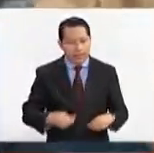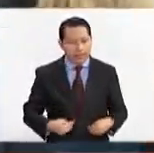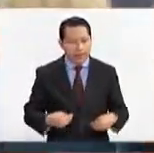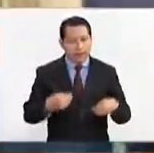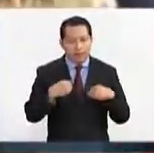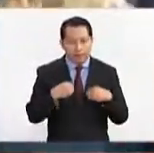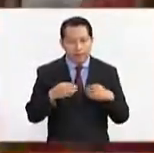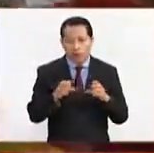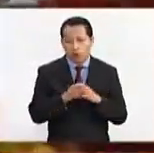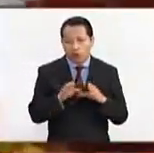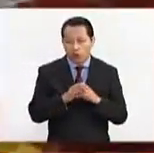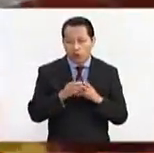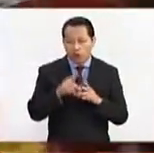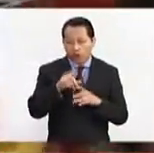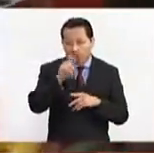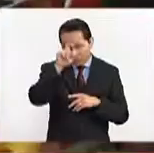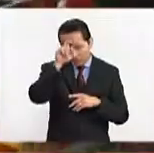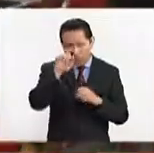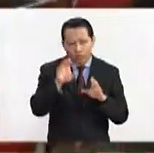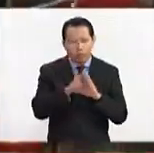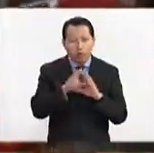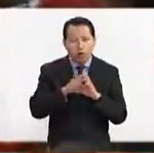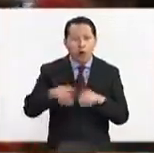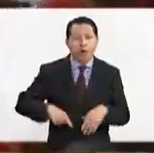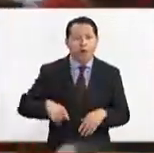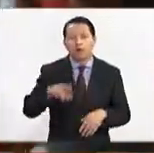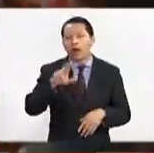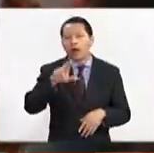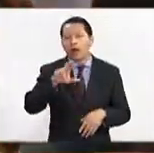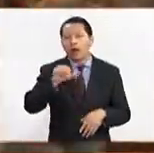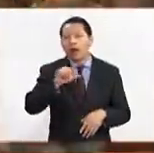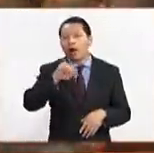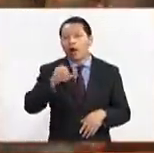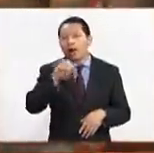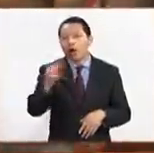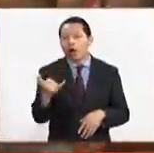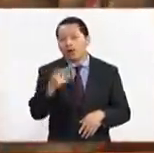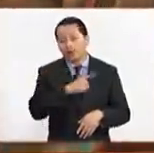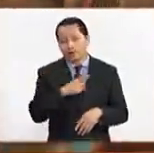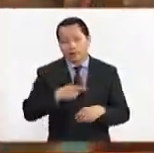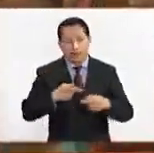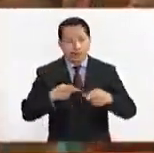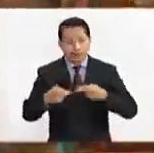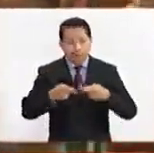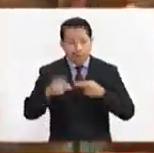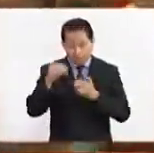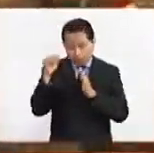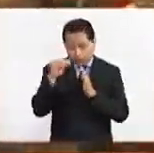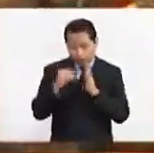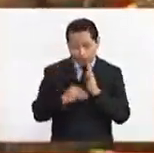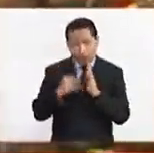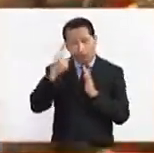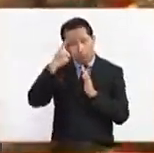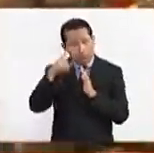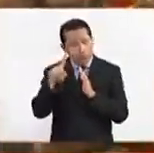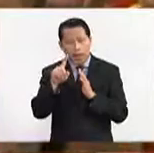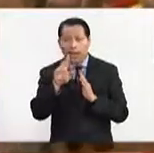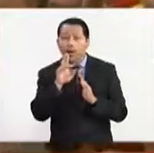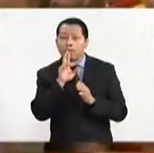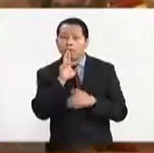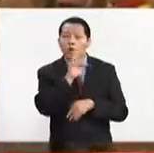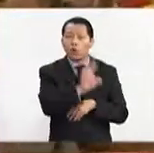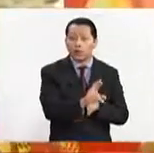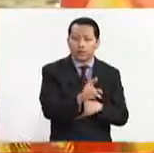total imprevisibilidad. El gobierno de Rajoy debe de estar preparando medidas para responder a esa declaración